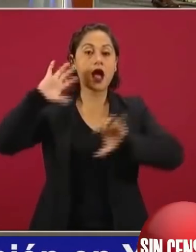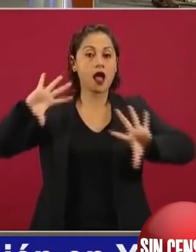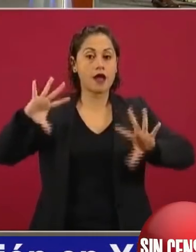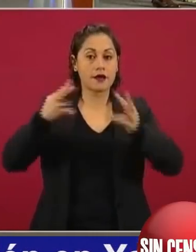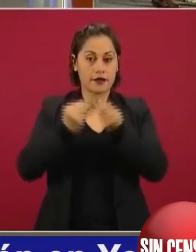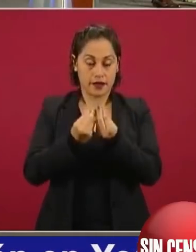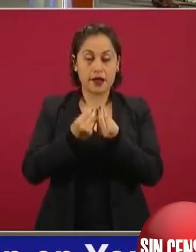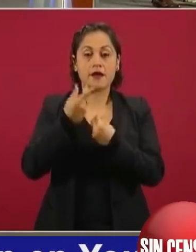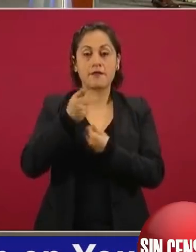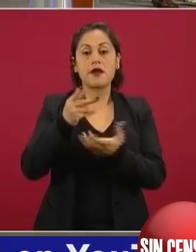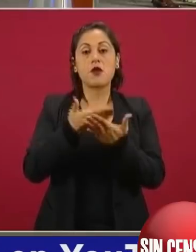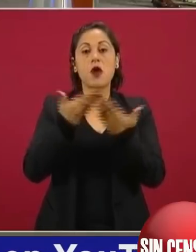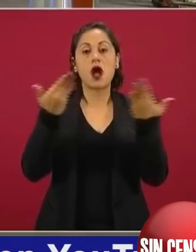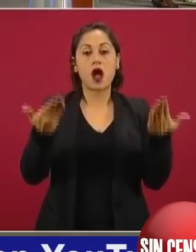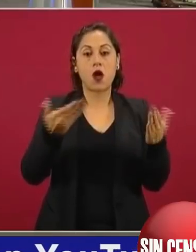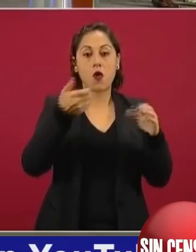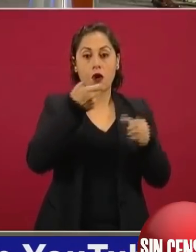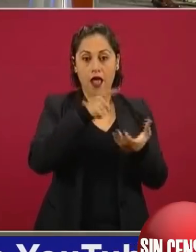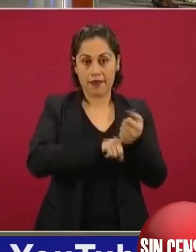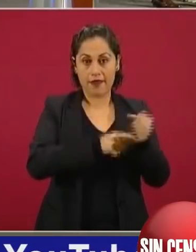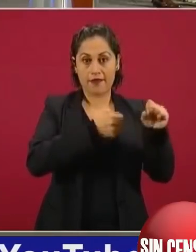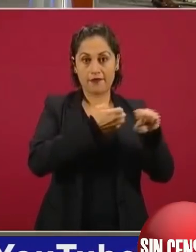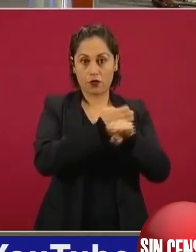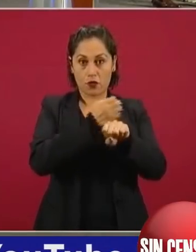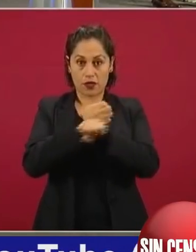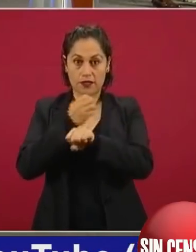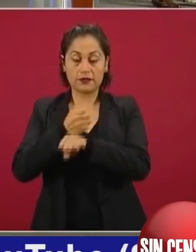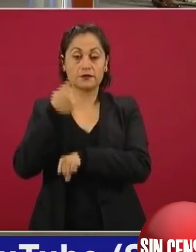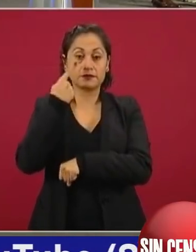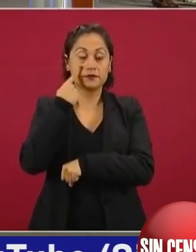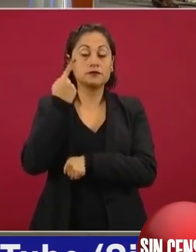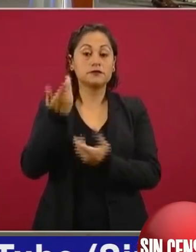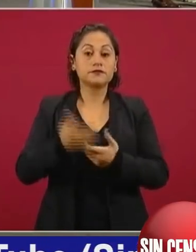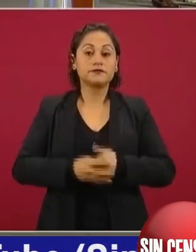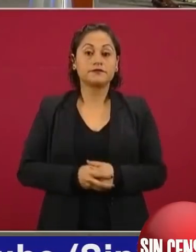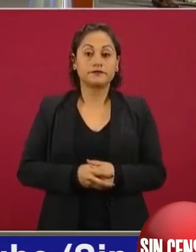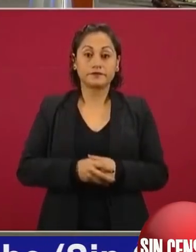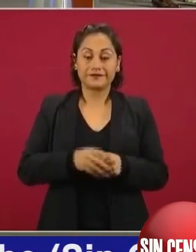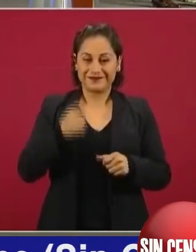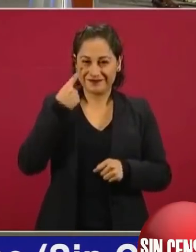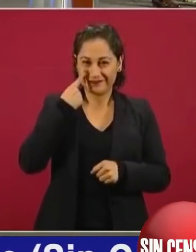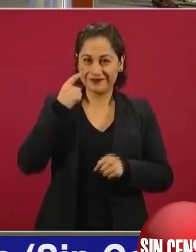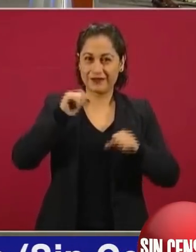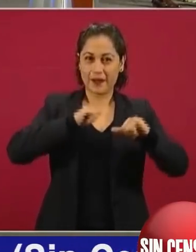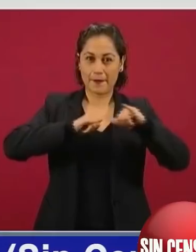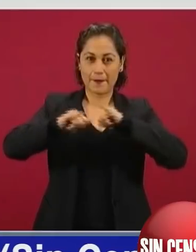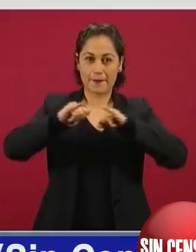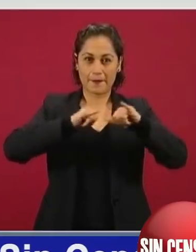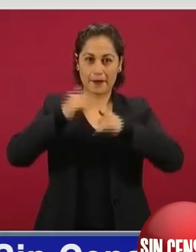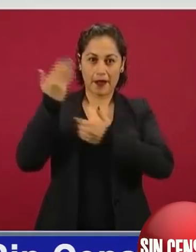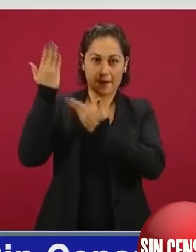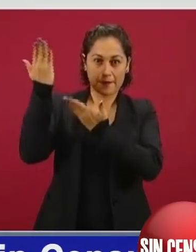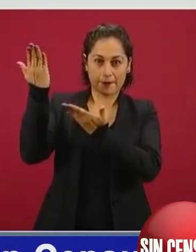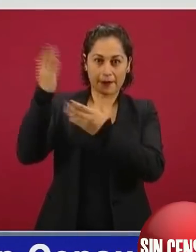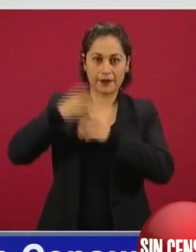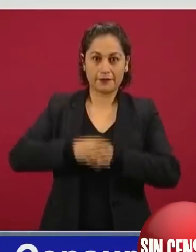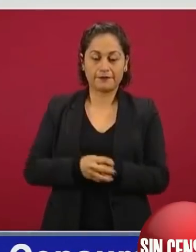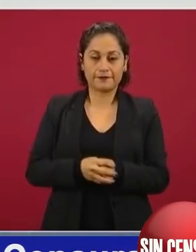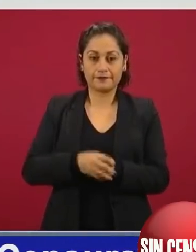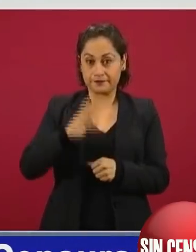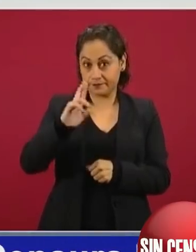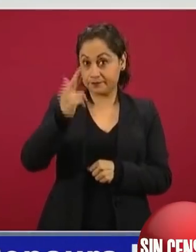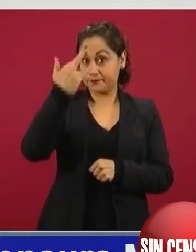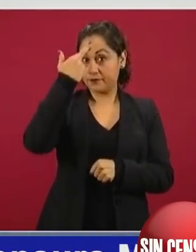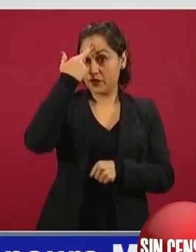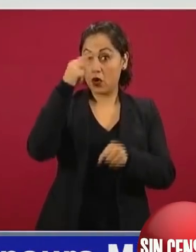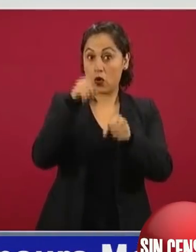curvas epidémicas estatales. Interesa ver en forma panorámica el mapa. Recordarán que la intensidad del color refleja